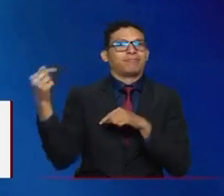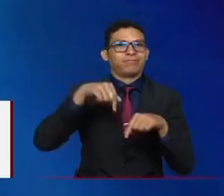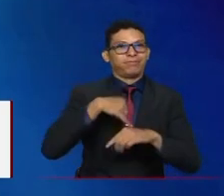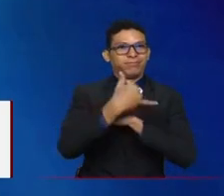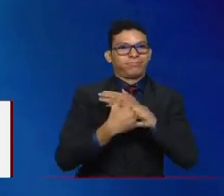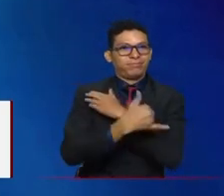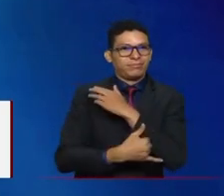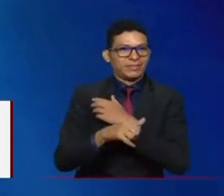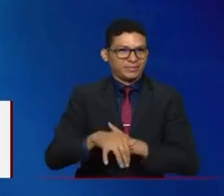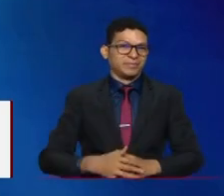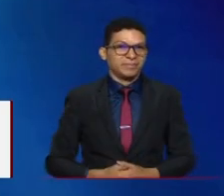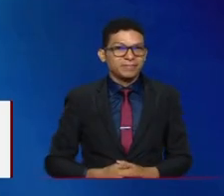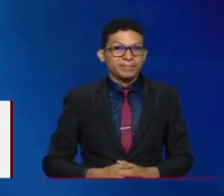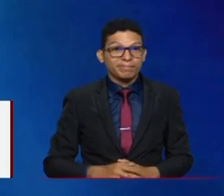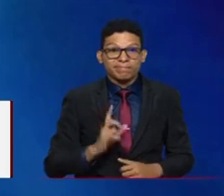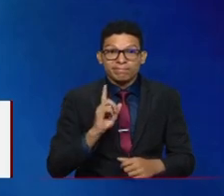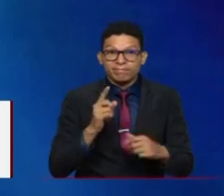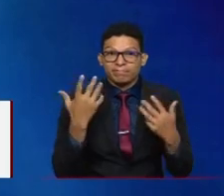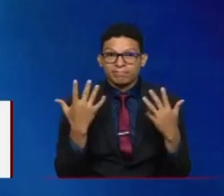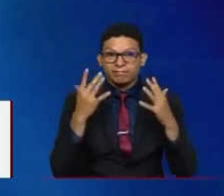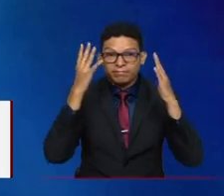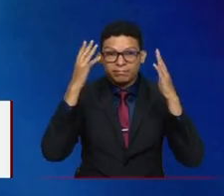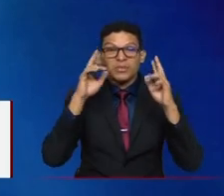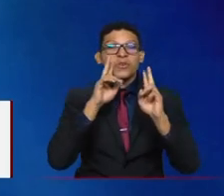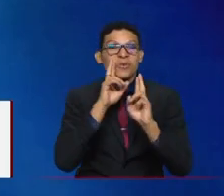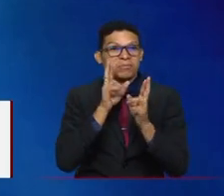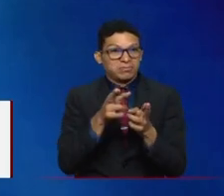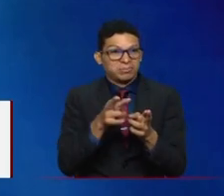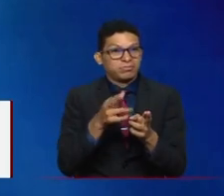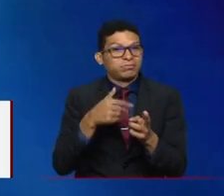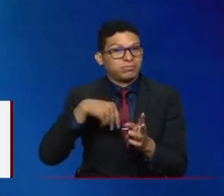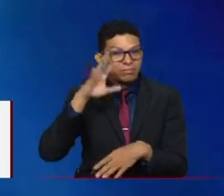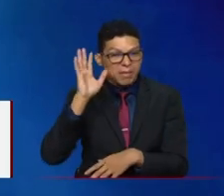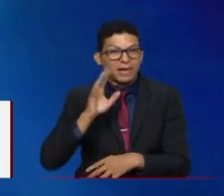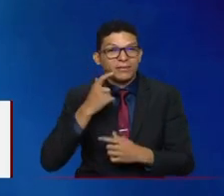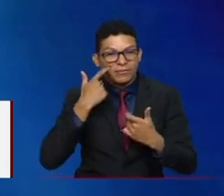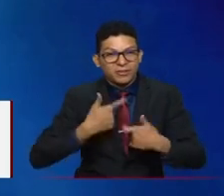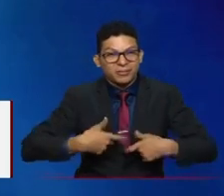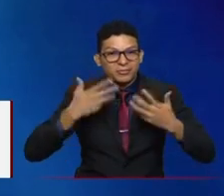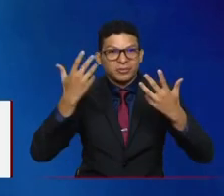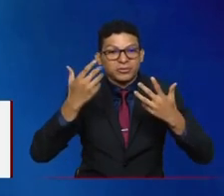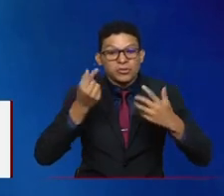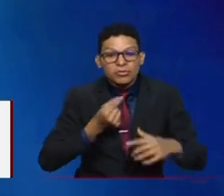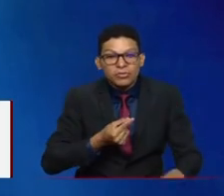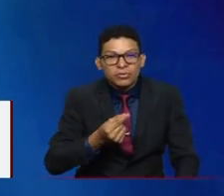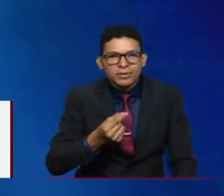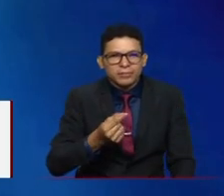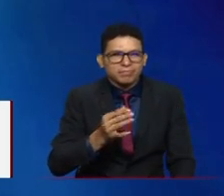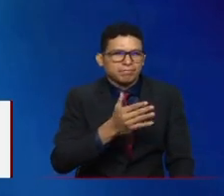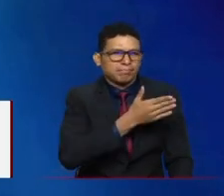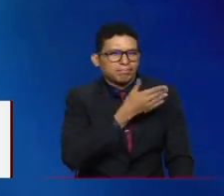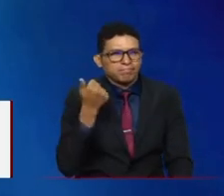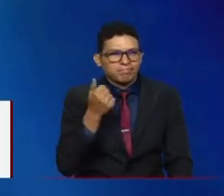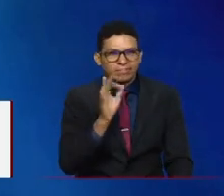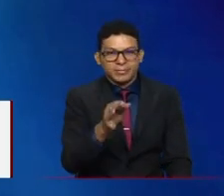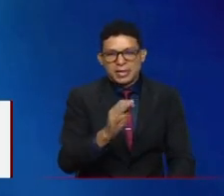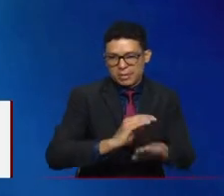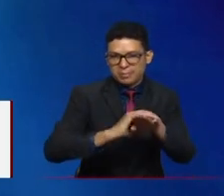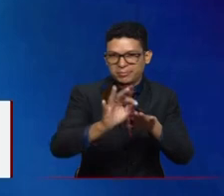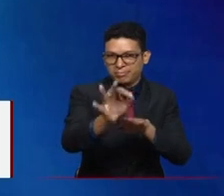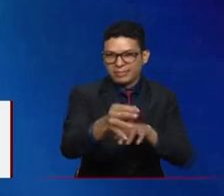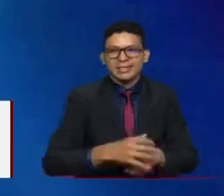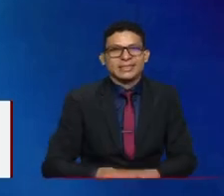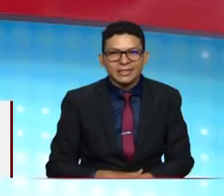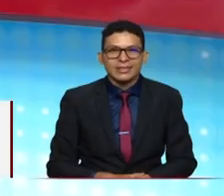No la verdad es que Estas fiestas han sido muy reconocidas y yo creo que ahorita van a estar mucho mejores así que están cordialmente